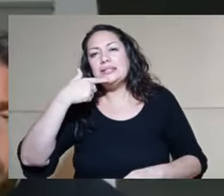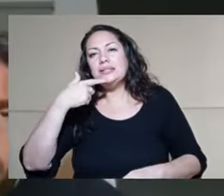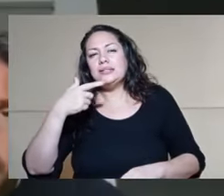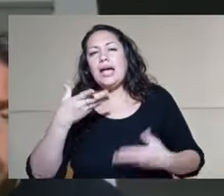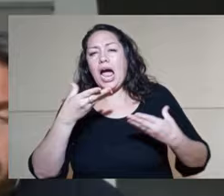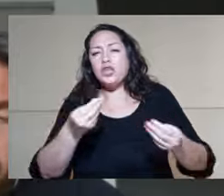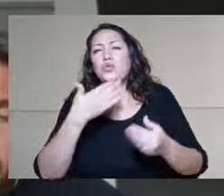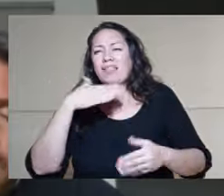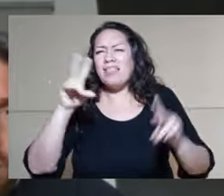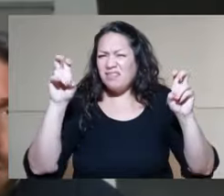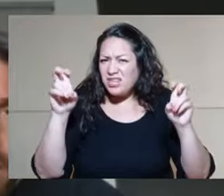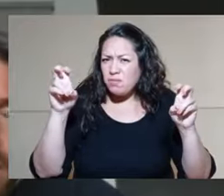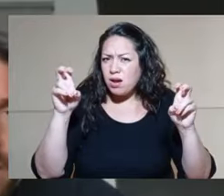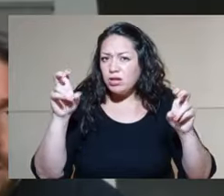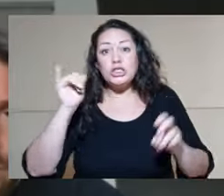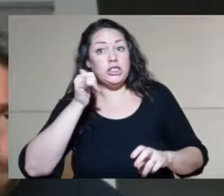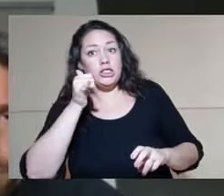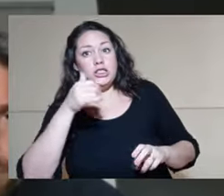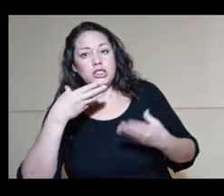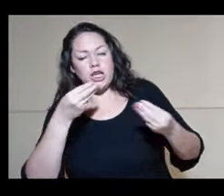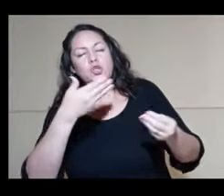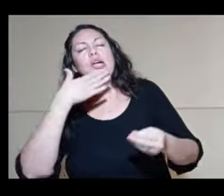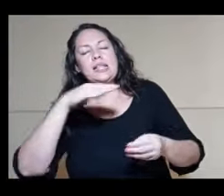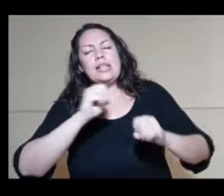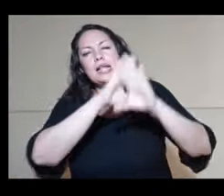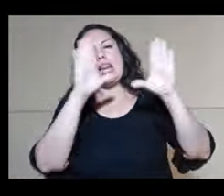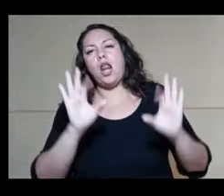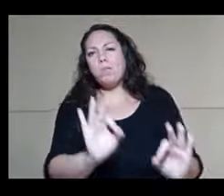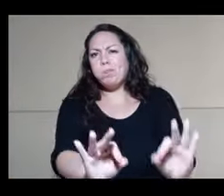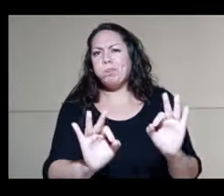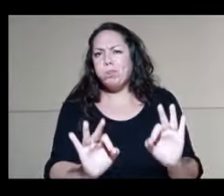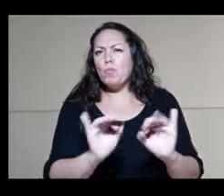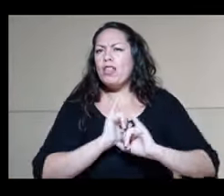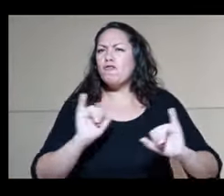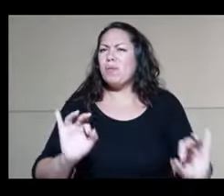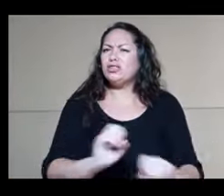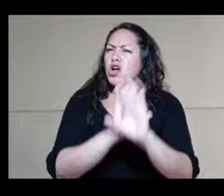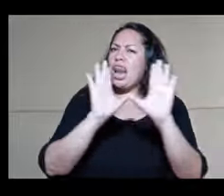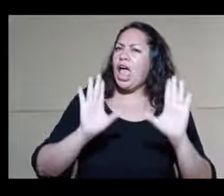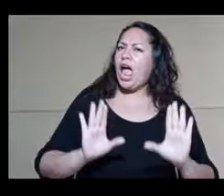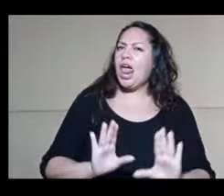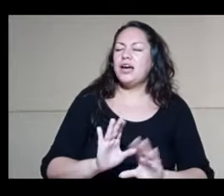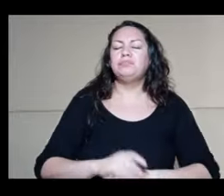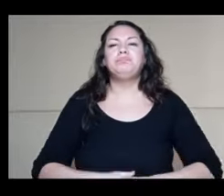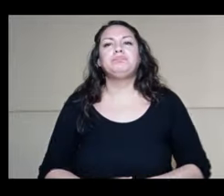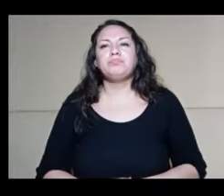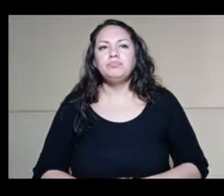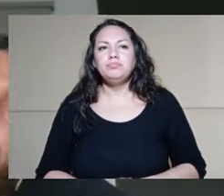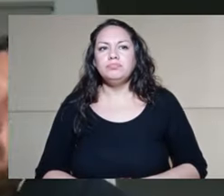¿Les ayudó por lo menos a ver un poquito más lo de los pares craneales? Sí, estaba muy completo.